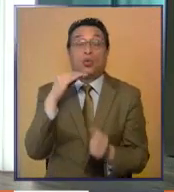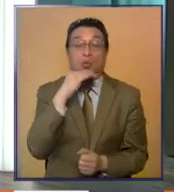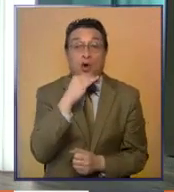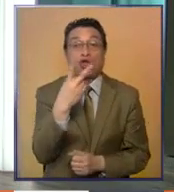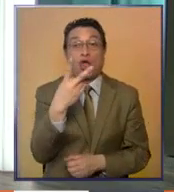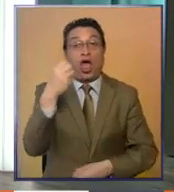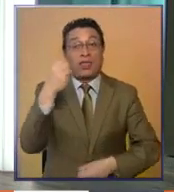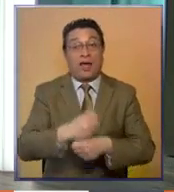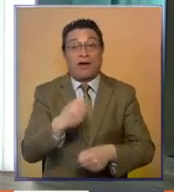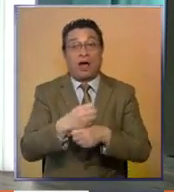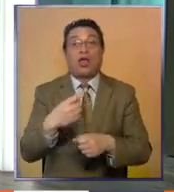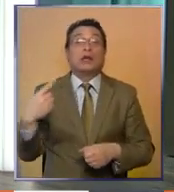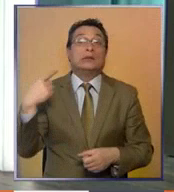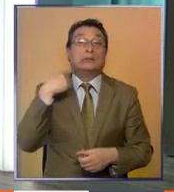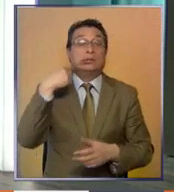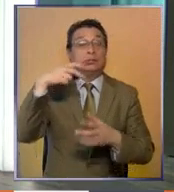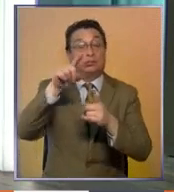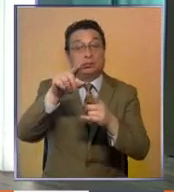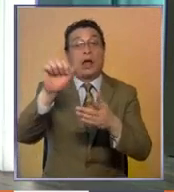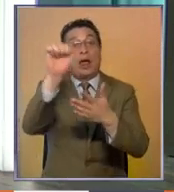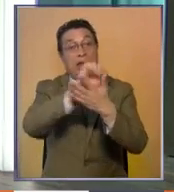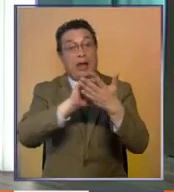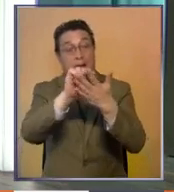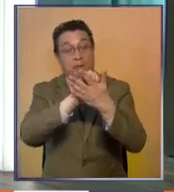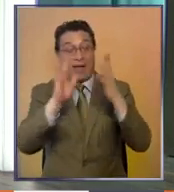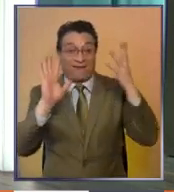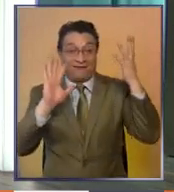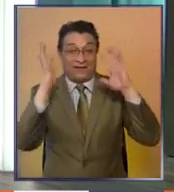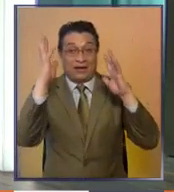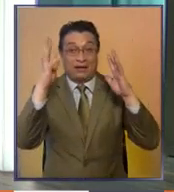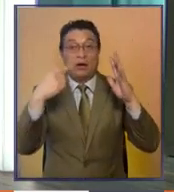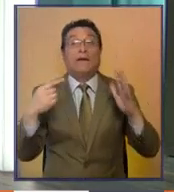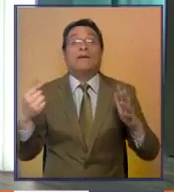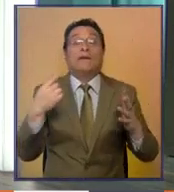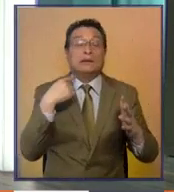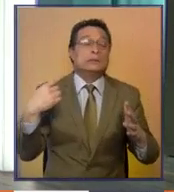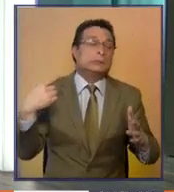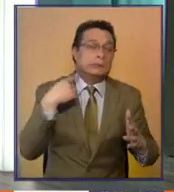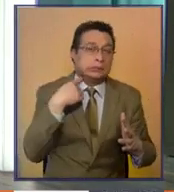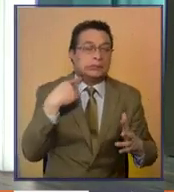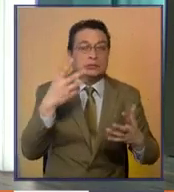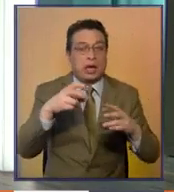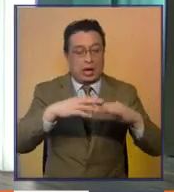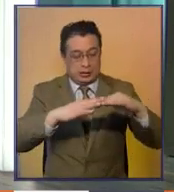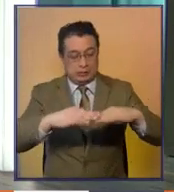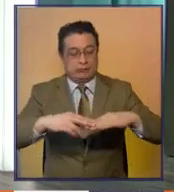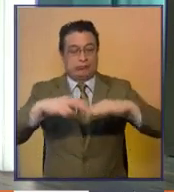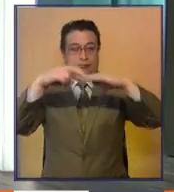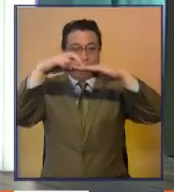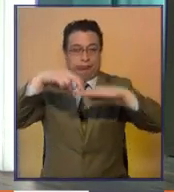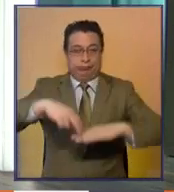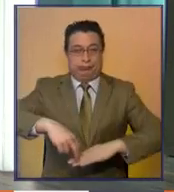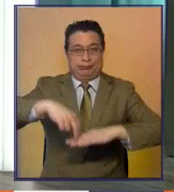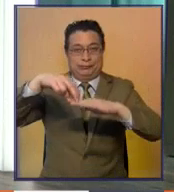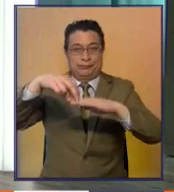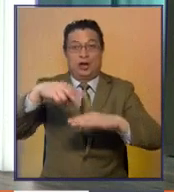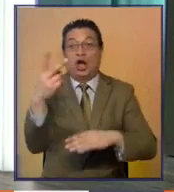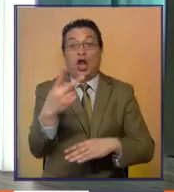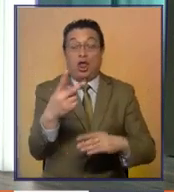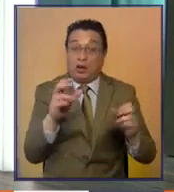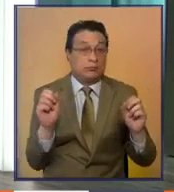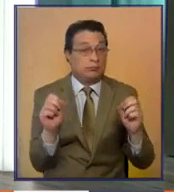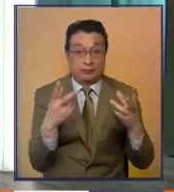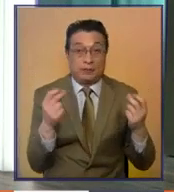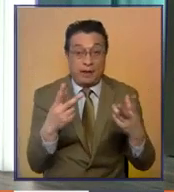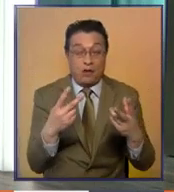trabajadores quedaron atrapados mientras limpiaban vidrios debido a una falla en su andamio. Felizmente, ambos resultaron ilesos,